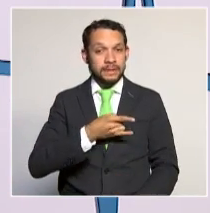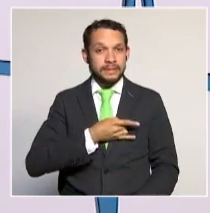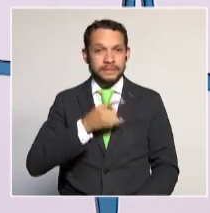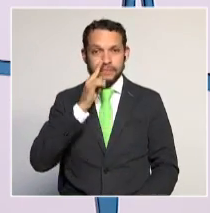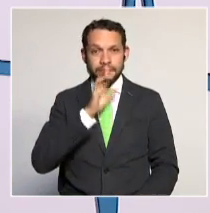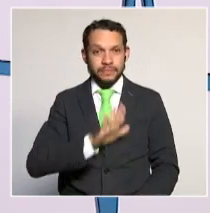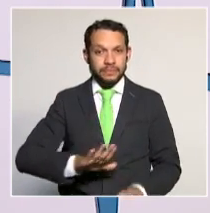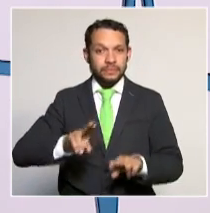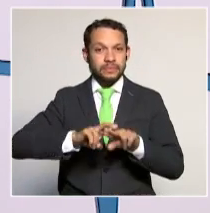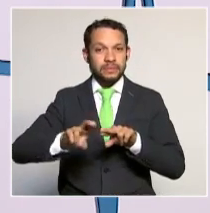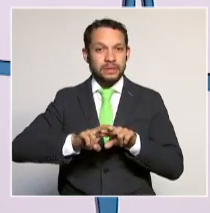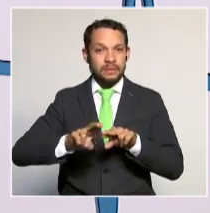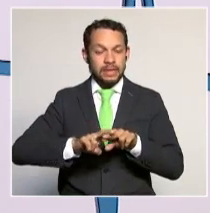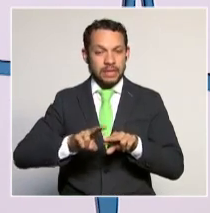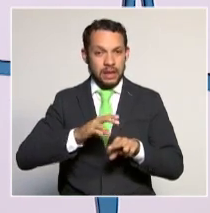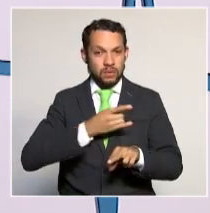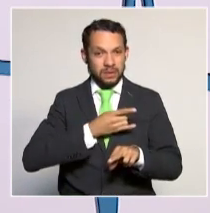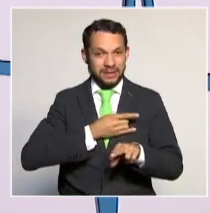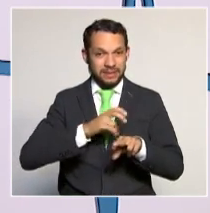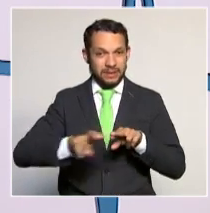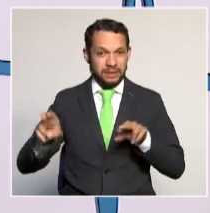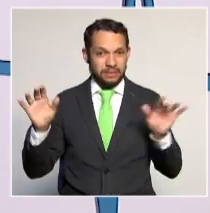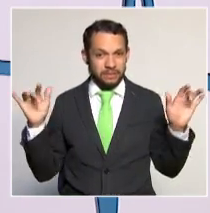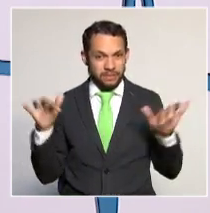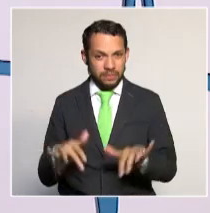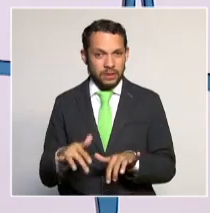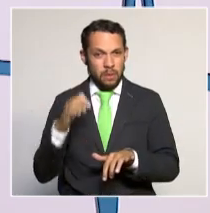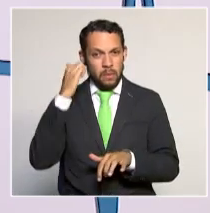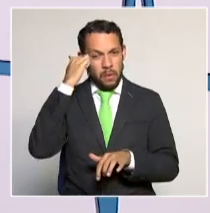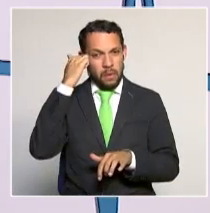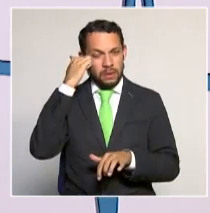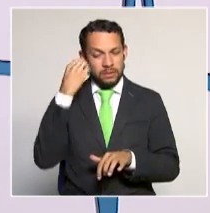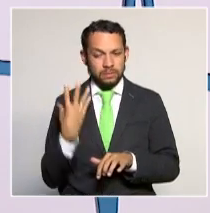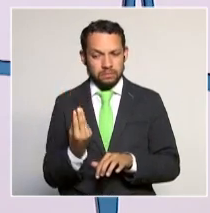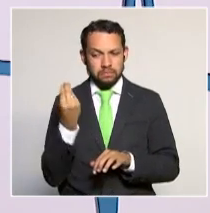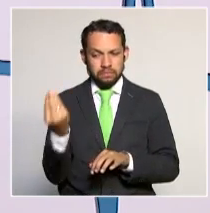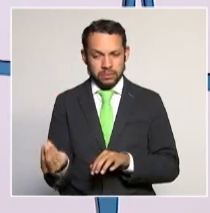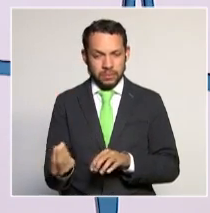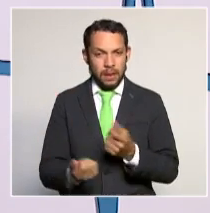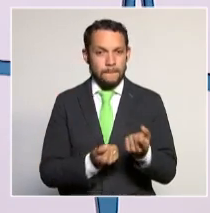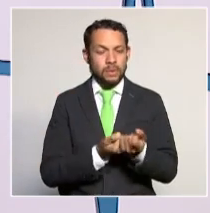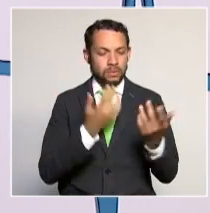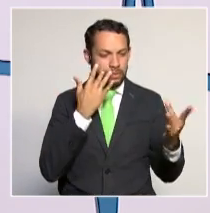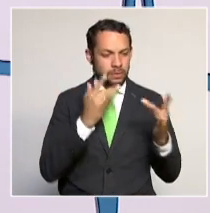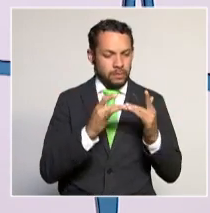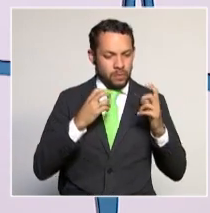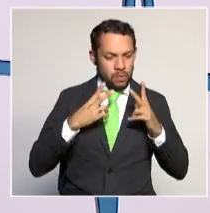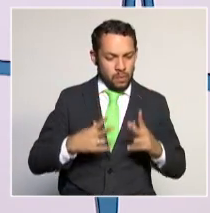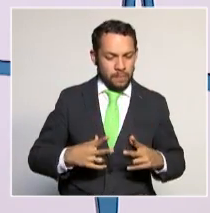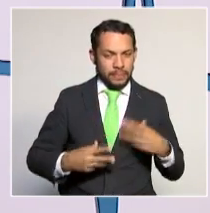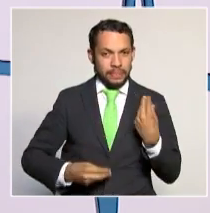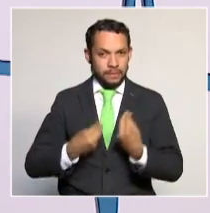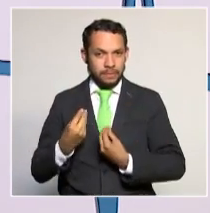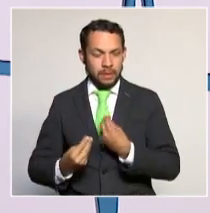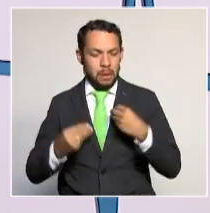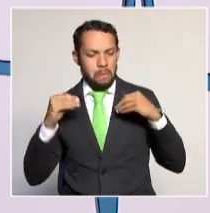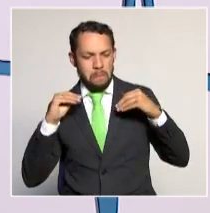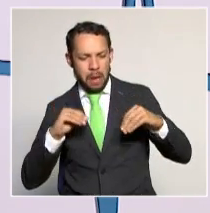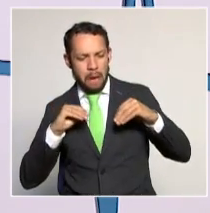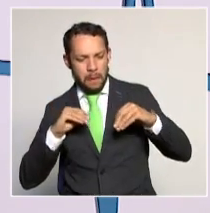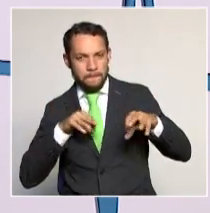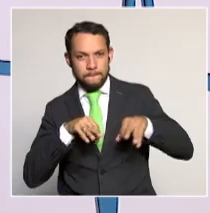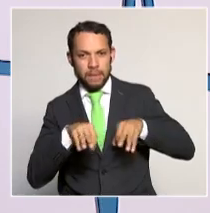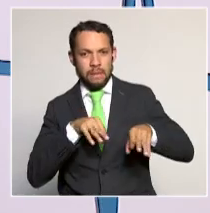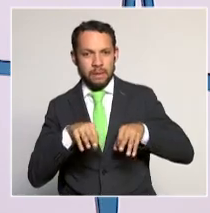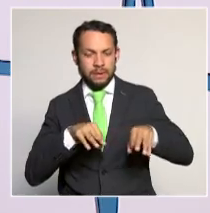Manizales, con muchos docentes que apoyan a Conexión Vital para hacer esa parte académica a través